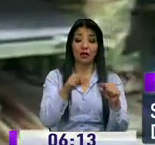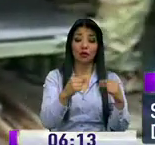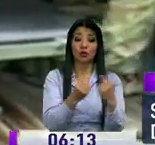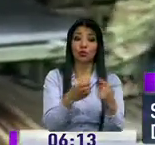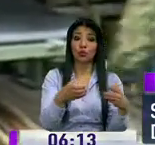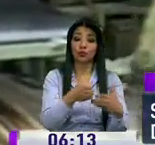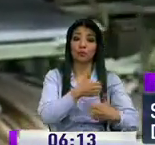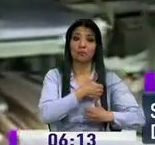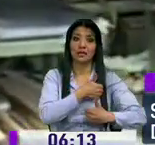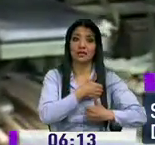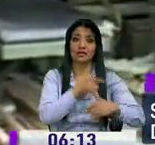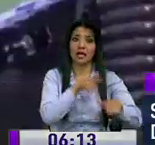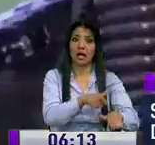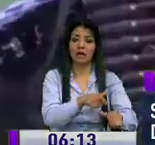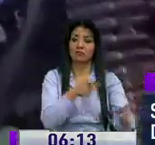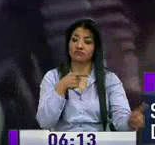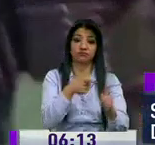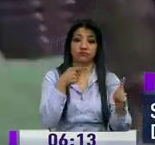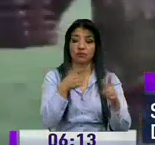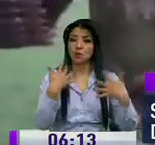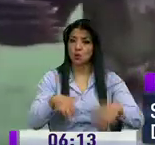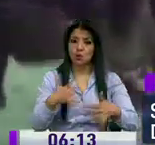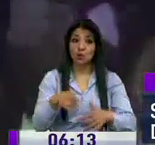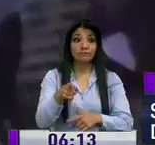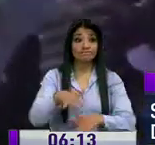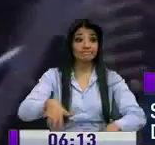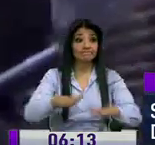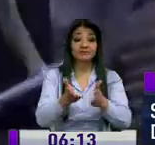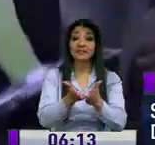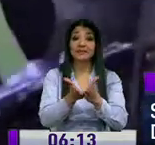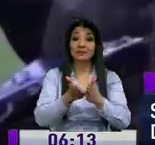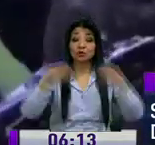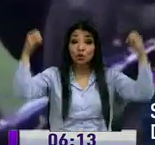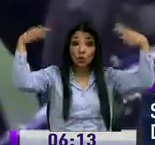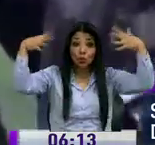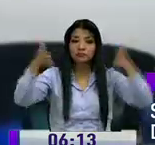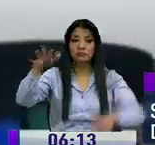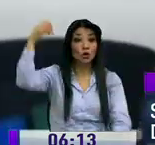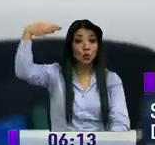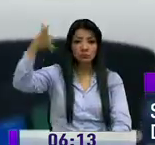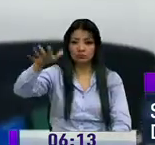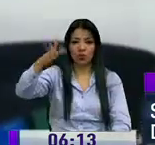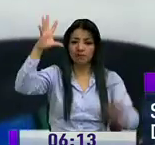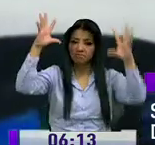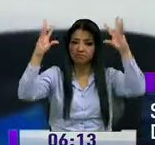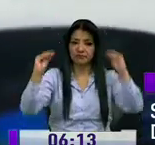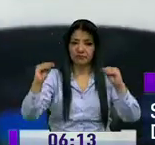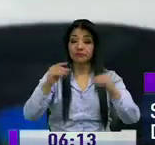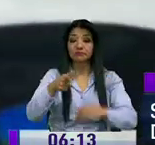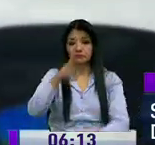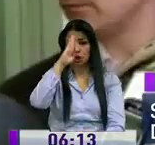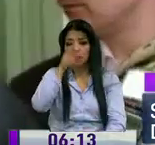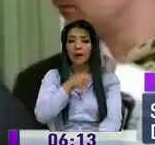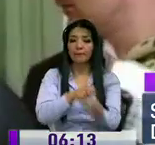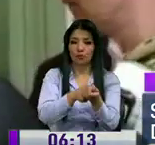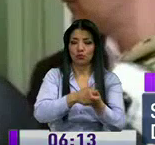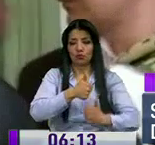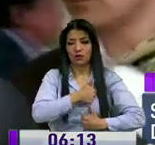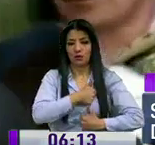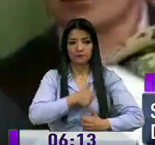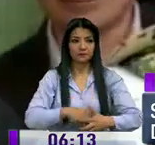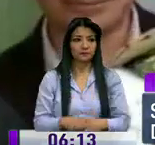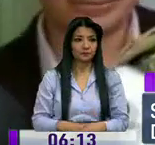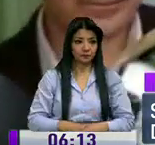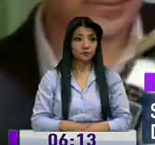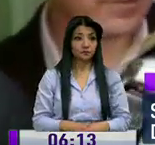en la última semana. La población permanece sin el servicio de energía eléctrica. La policía apoyó al ejército en respuesta del ataque. Desde que se empezaron a presentar